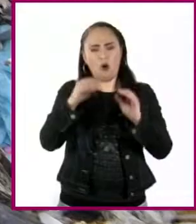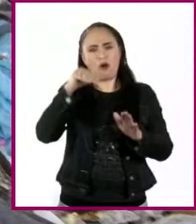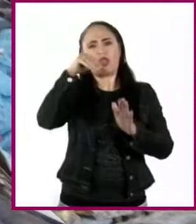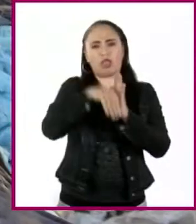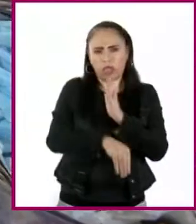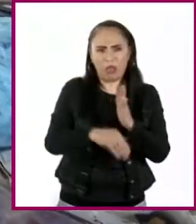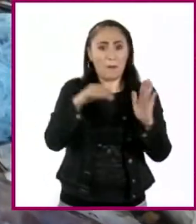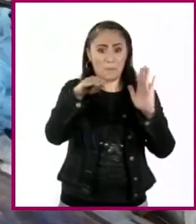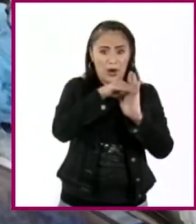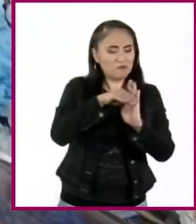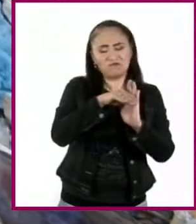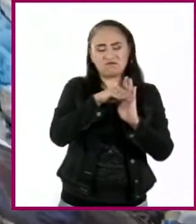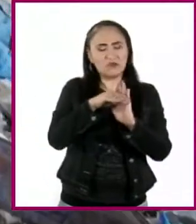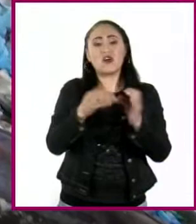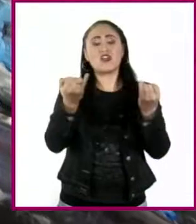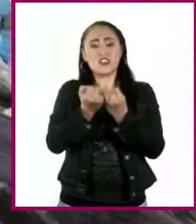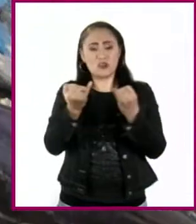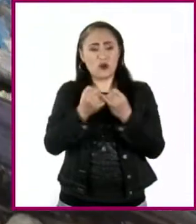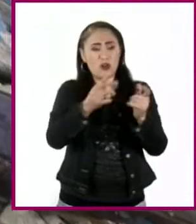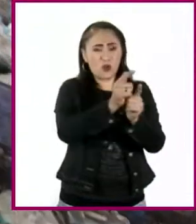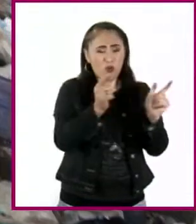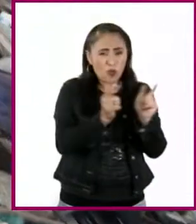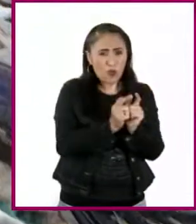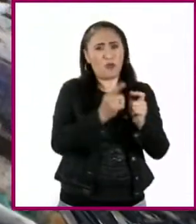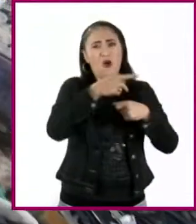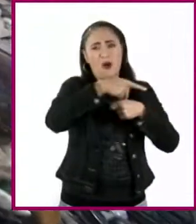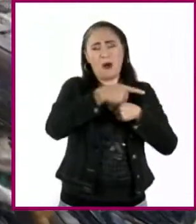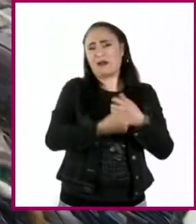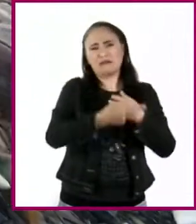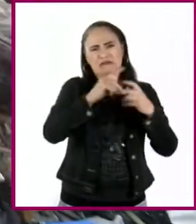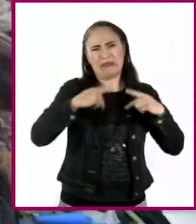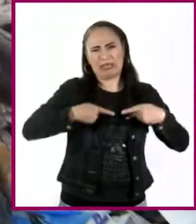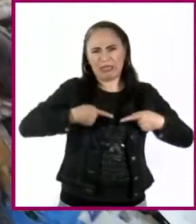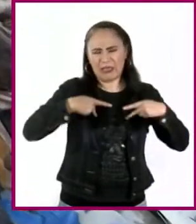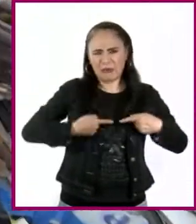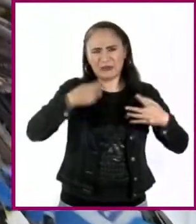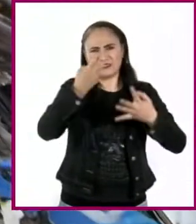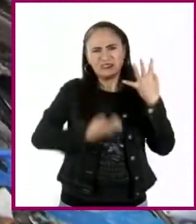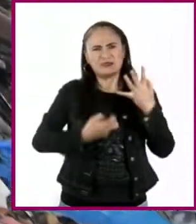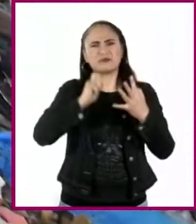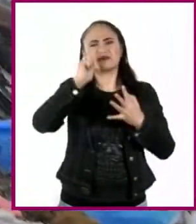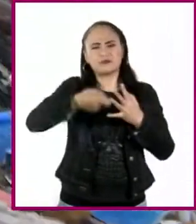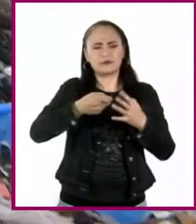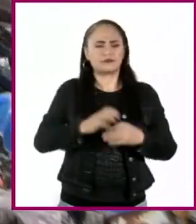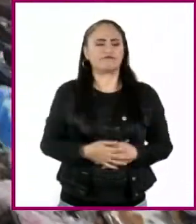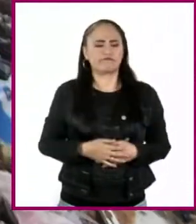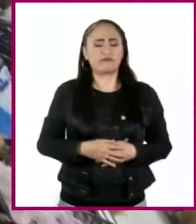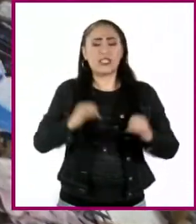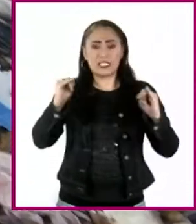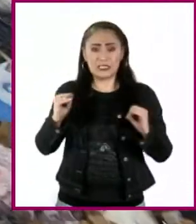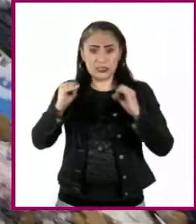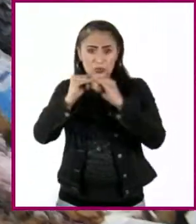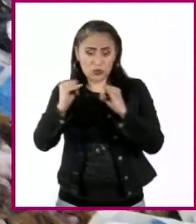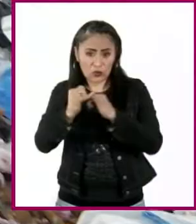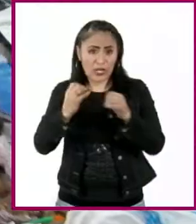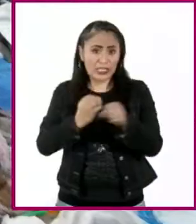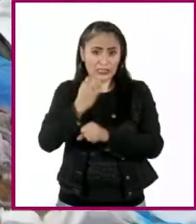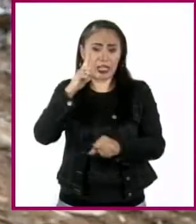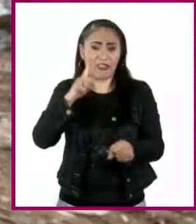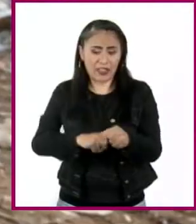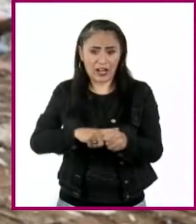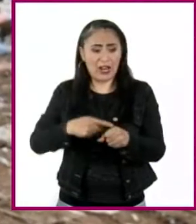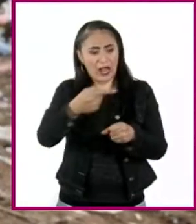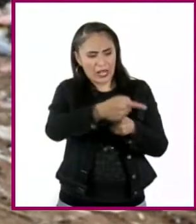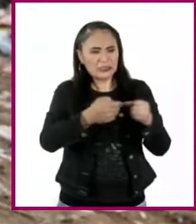La vulnerabilidad también guarda relación con otros fenómenos sociales, por ejemplo, el debilitamiento de instituciones estatales que dejan fuera